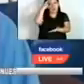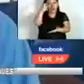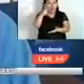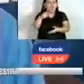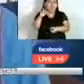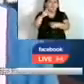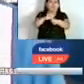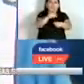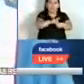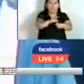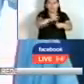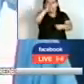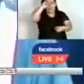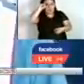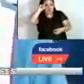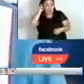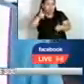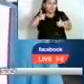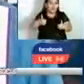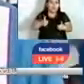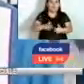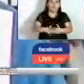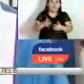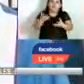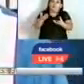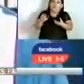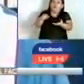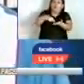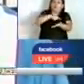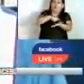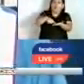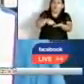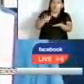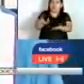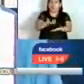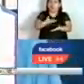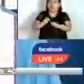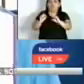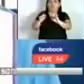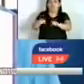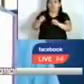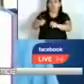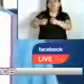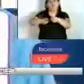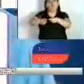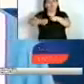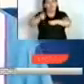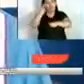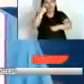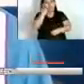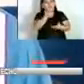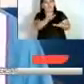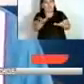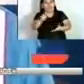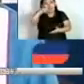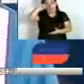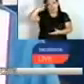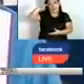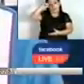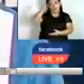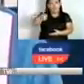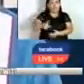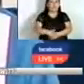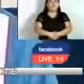convencido que los meses van a votar por Ezequiel Mía, porque es el único que ha demostrado capacidad administrativa y ha demostrado el que más obras ha hecho. Así que no